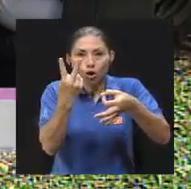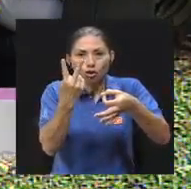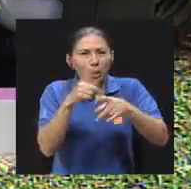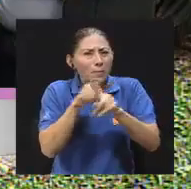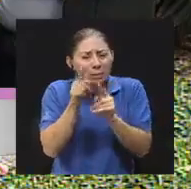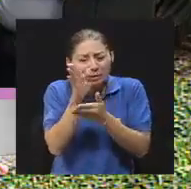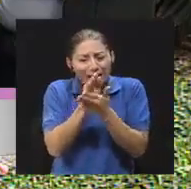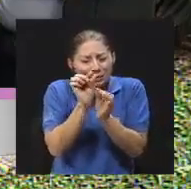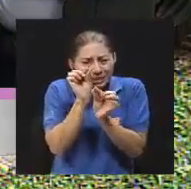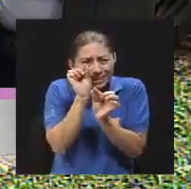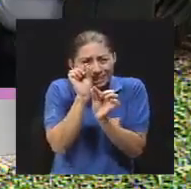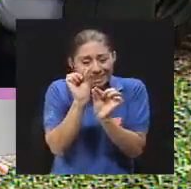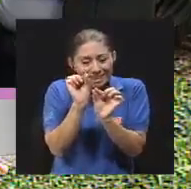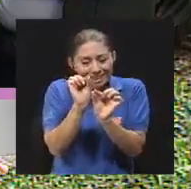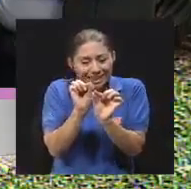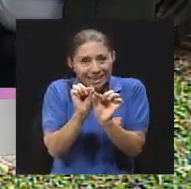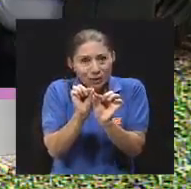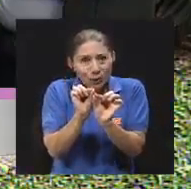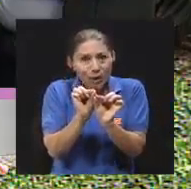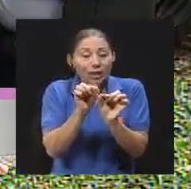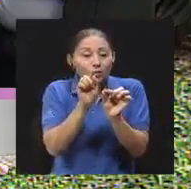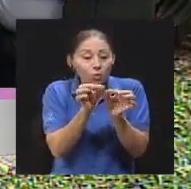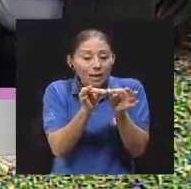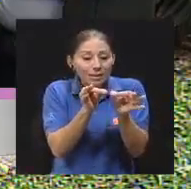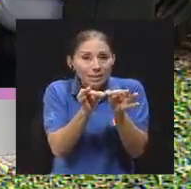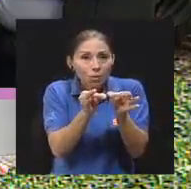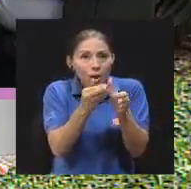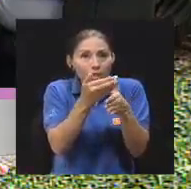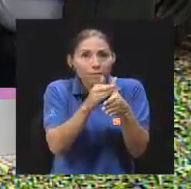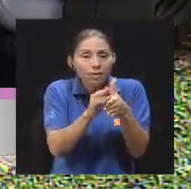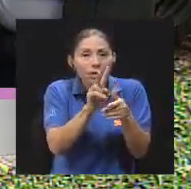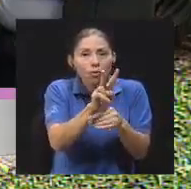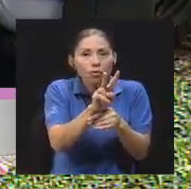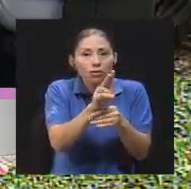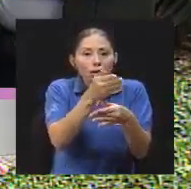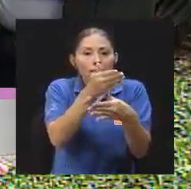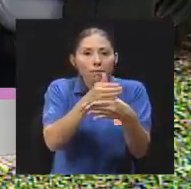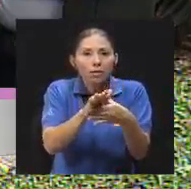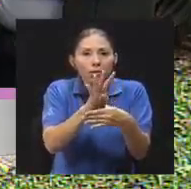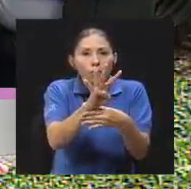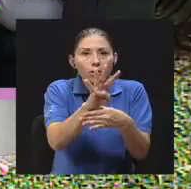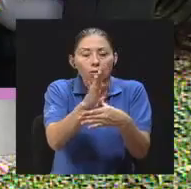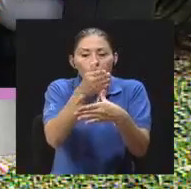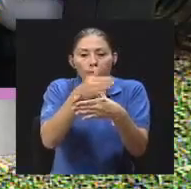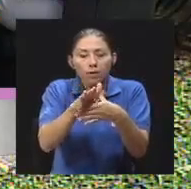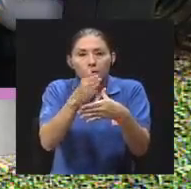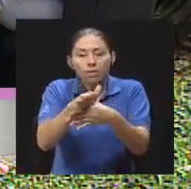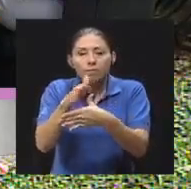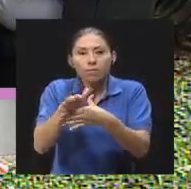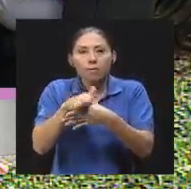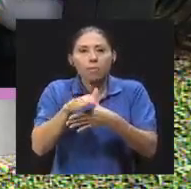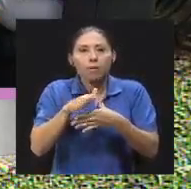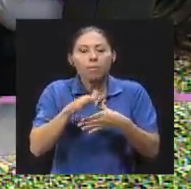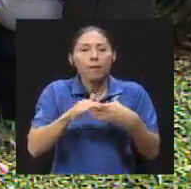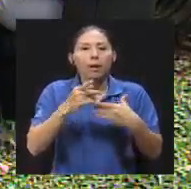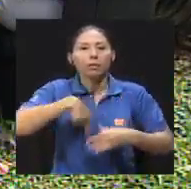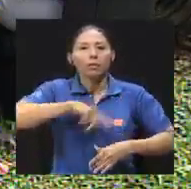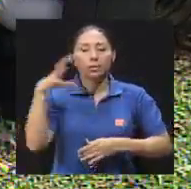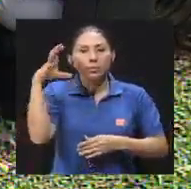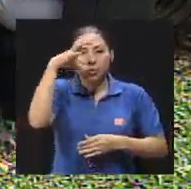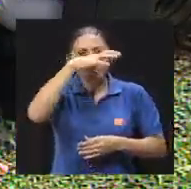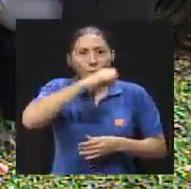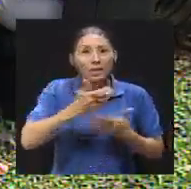dos se vuelven a partir en dos y ya son cuatro. Y ahí va una progresión que cuando tenemos, ya tenemos una pelotita, ya tenemos un